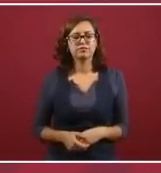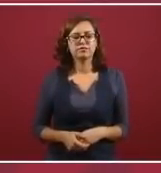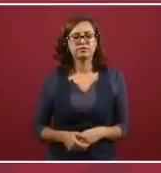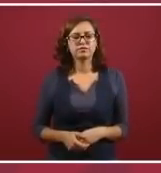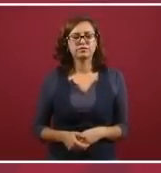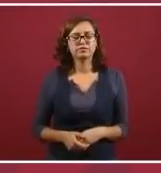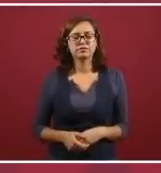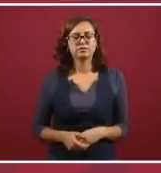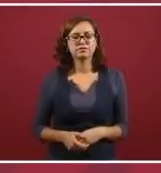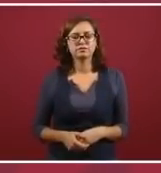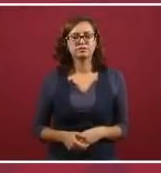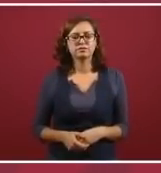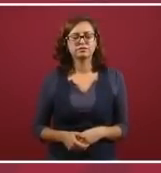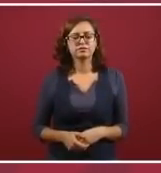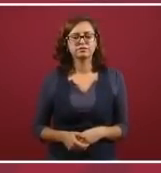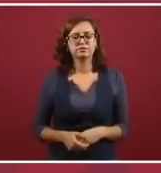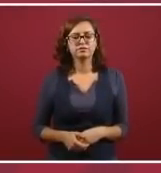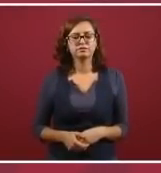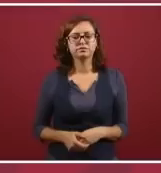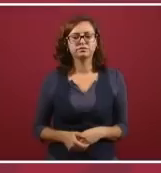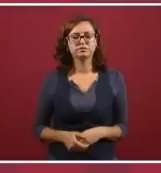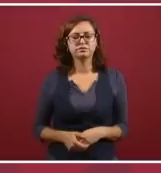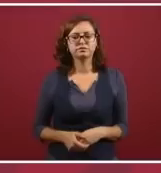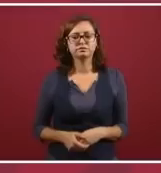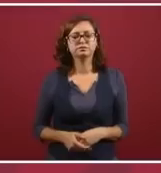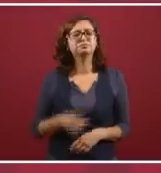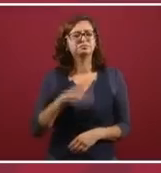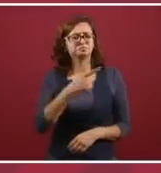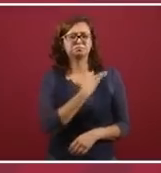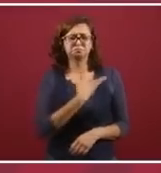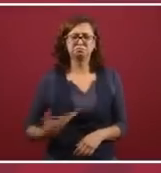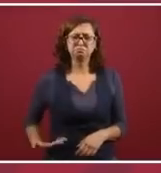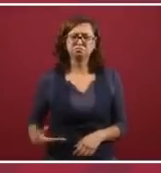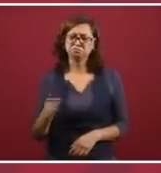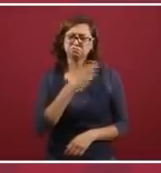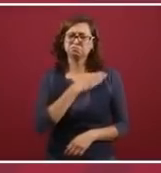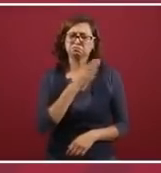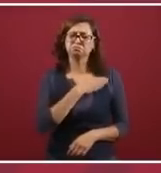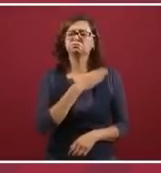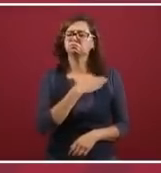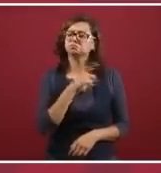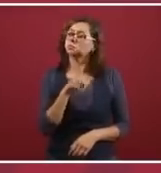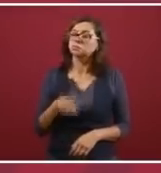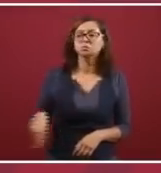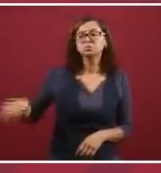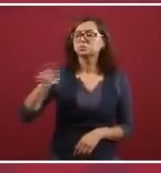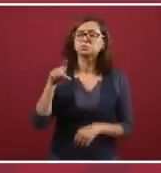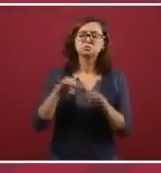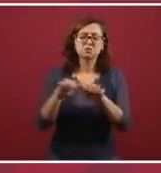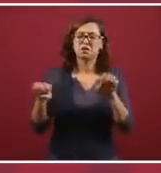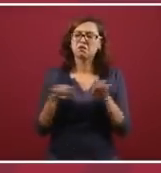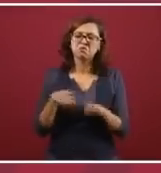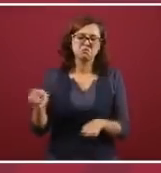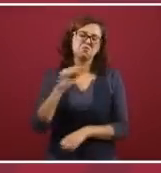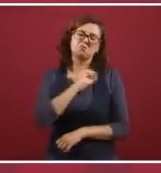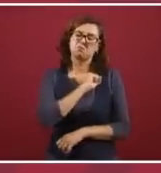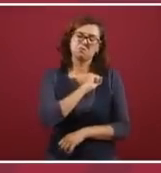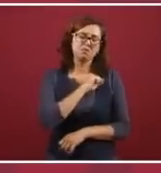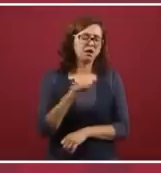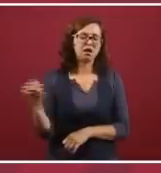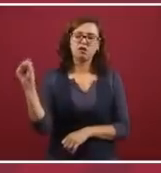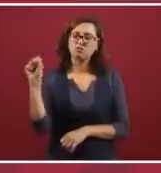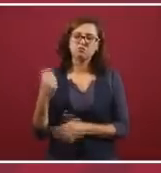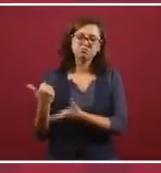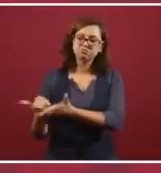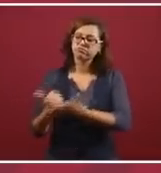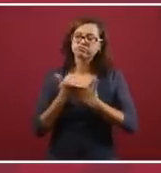Que el presidente tenía buenas intenciones, pero sus funcionarios no